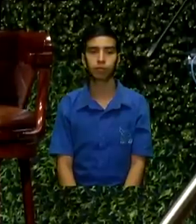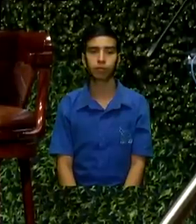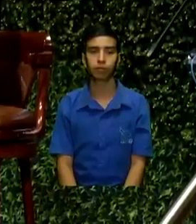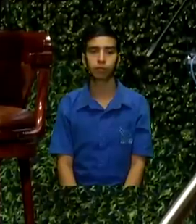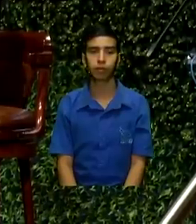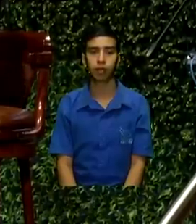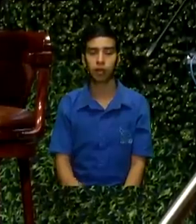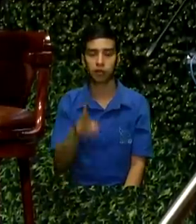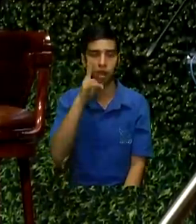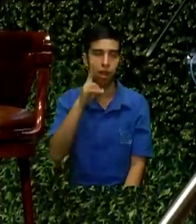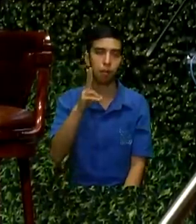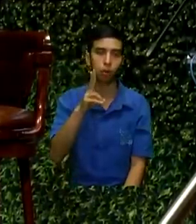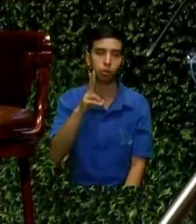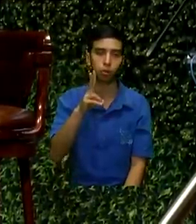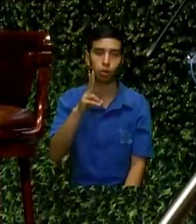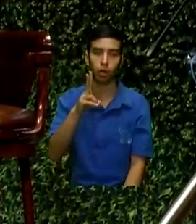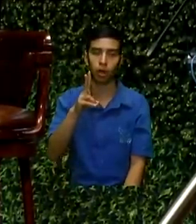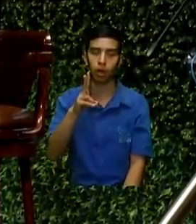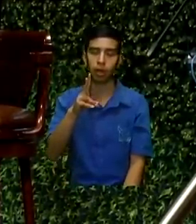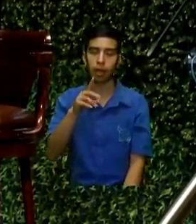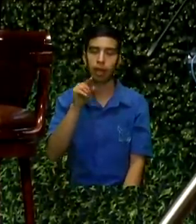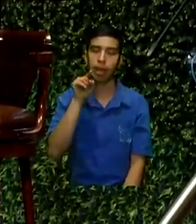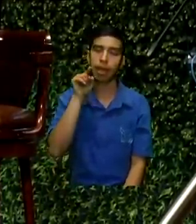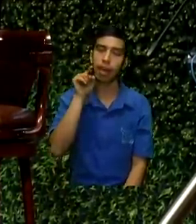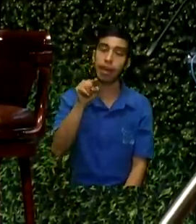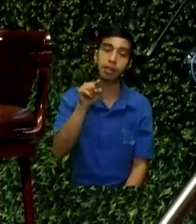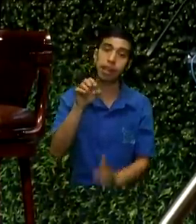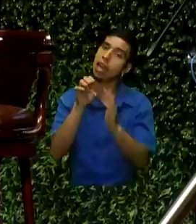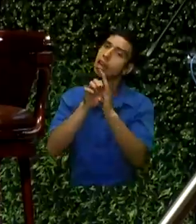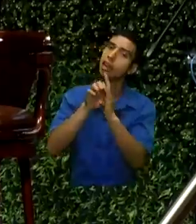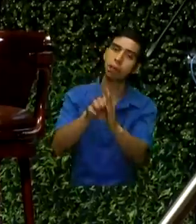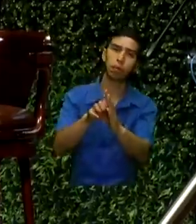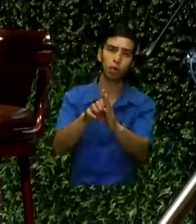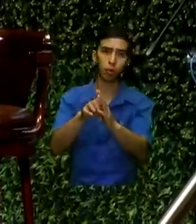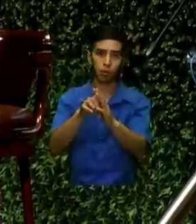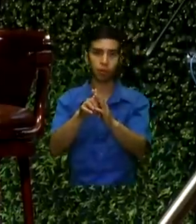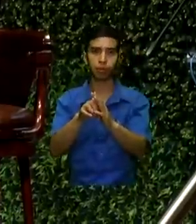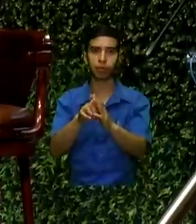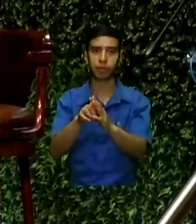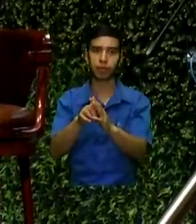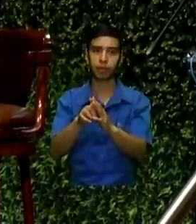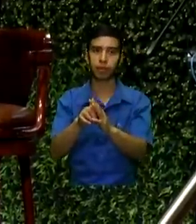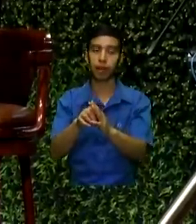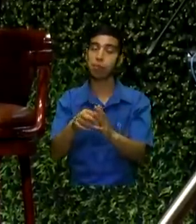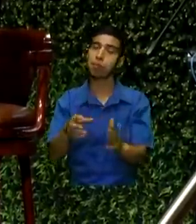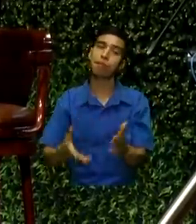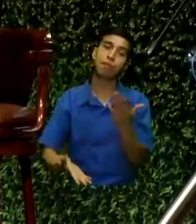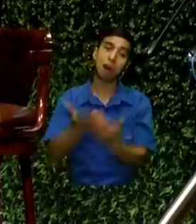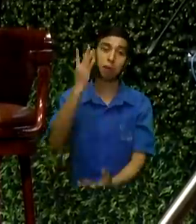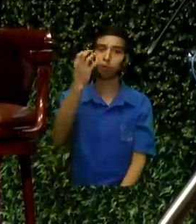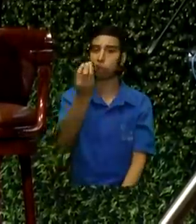pues, solo este le toco, oramos y nos vamos a desayunar y regresamos.